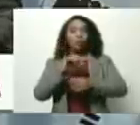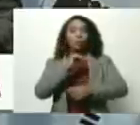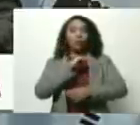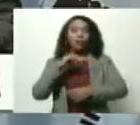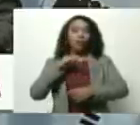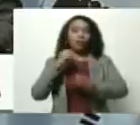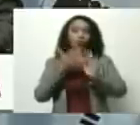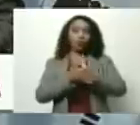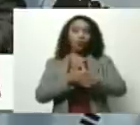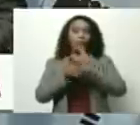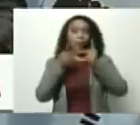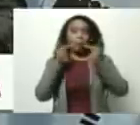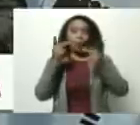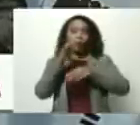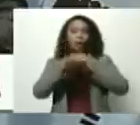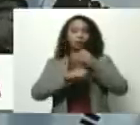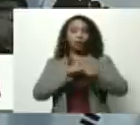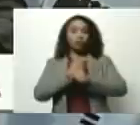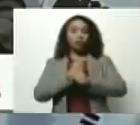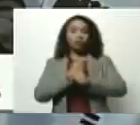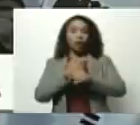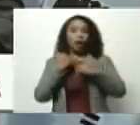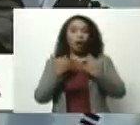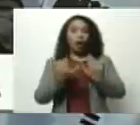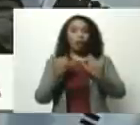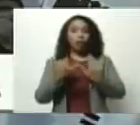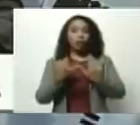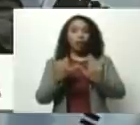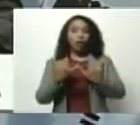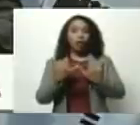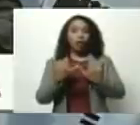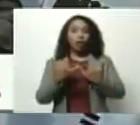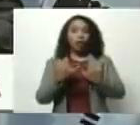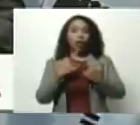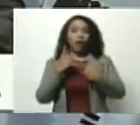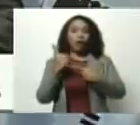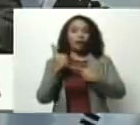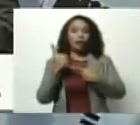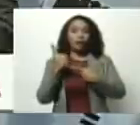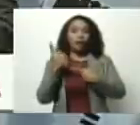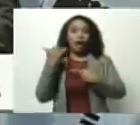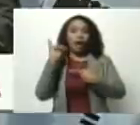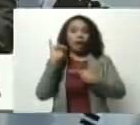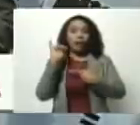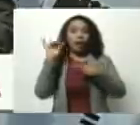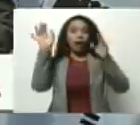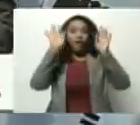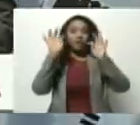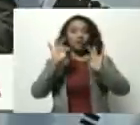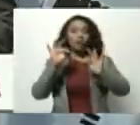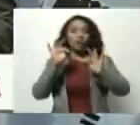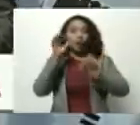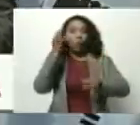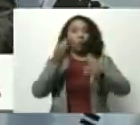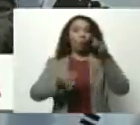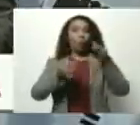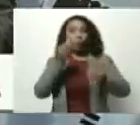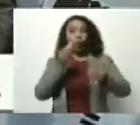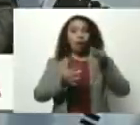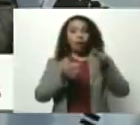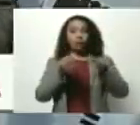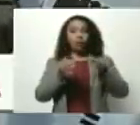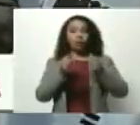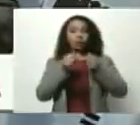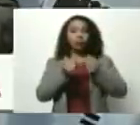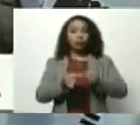y asociación. En la actualidad, este caso se encuentra en fase de juicio, es decir,